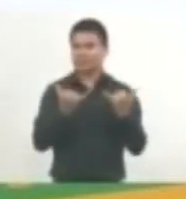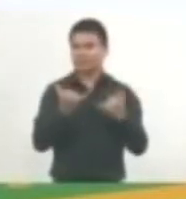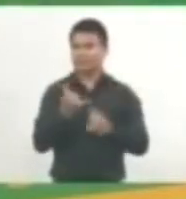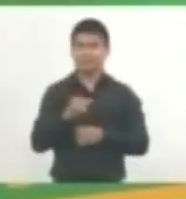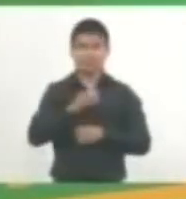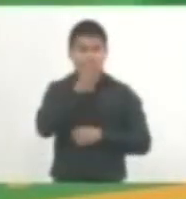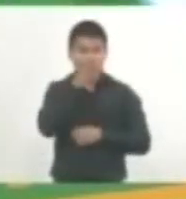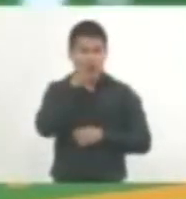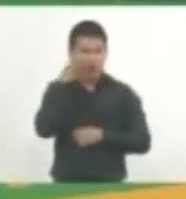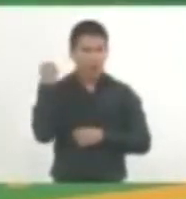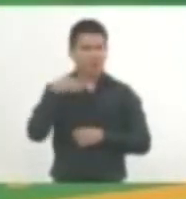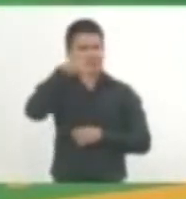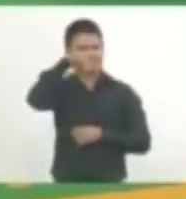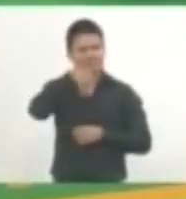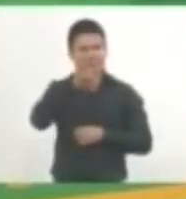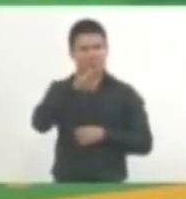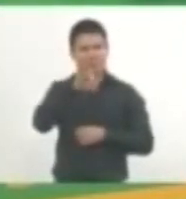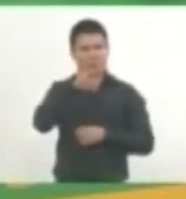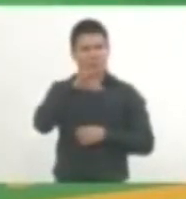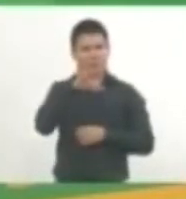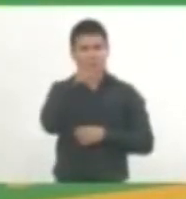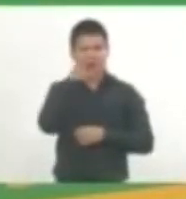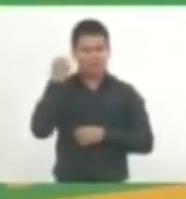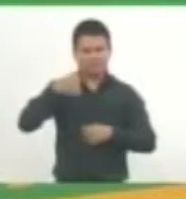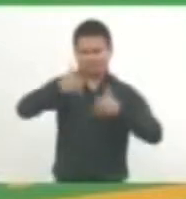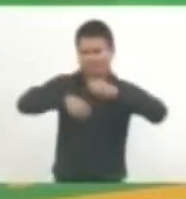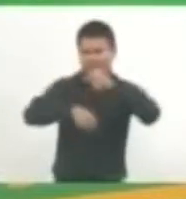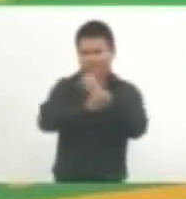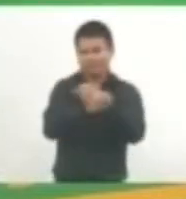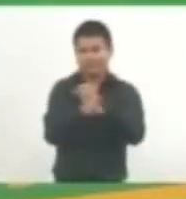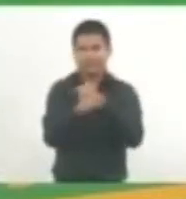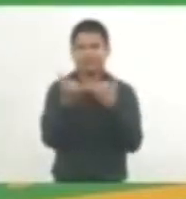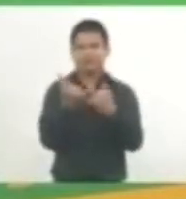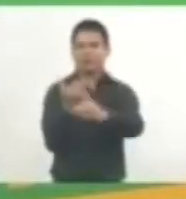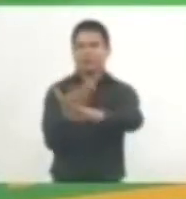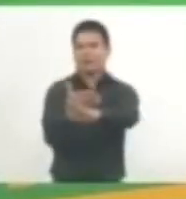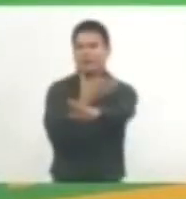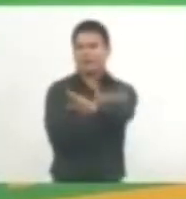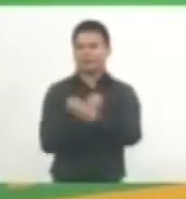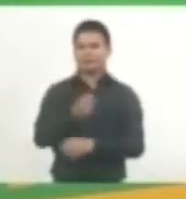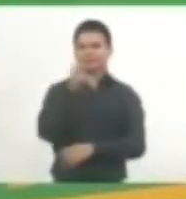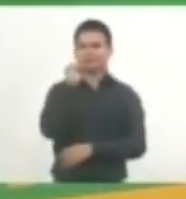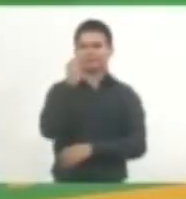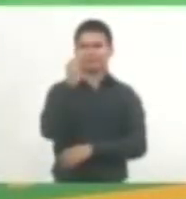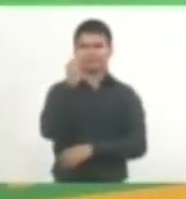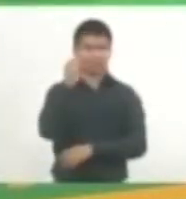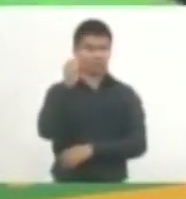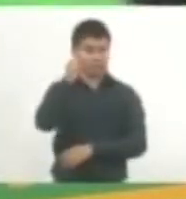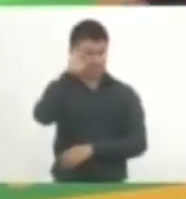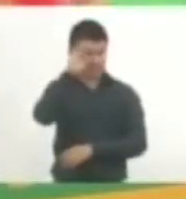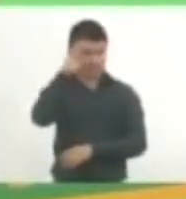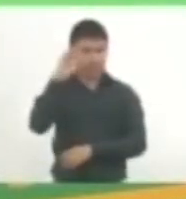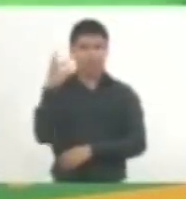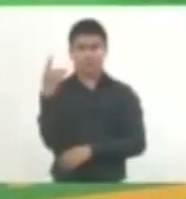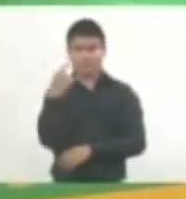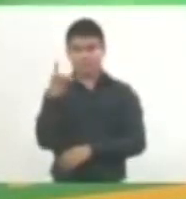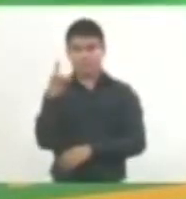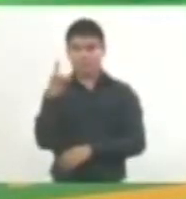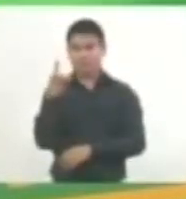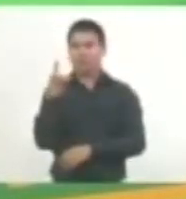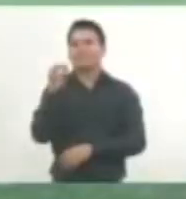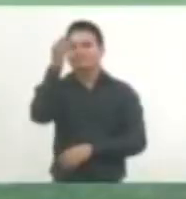Bolivia. El tomasino de recibir tarjeta amarilla mañana ante los bolivianos se estaría perdiendo la siguiente fecha ante